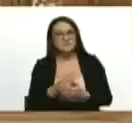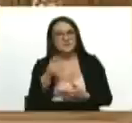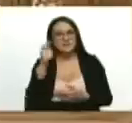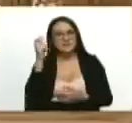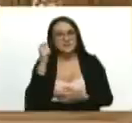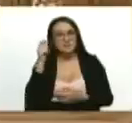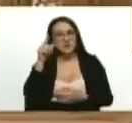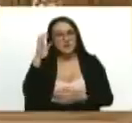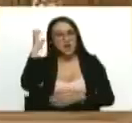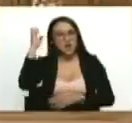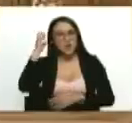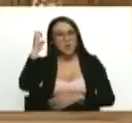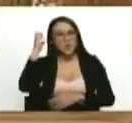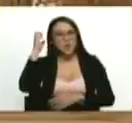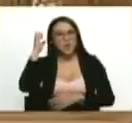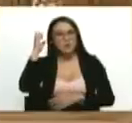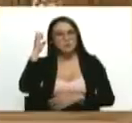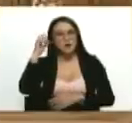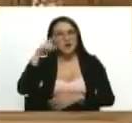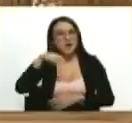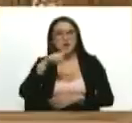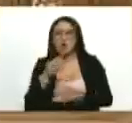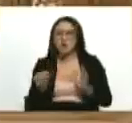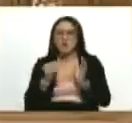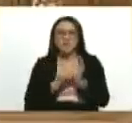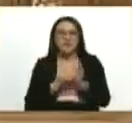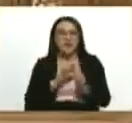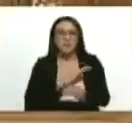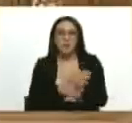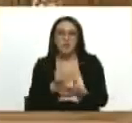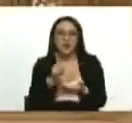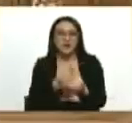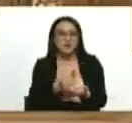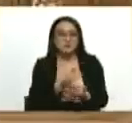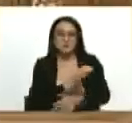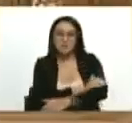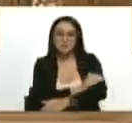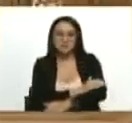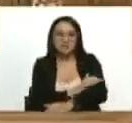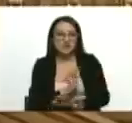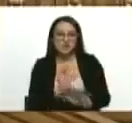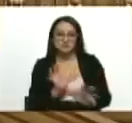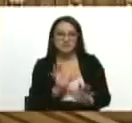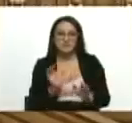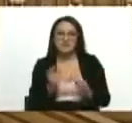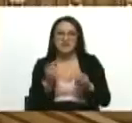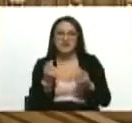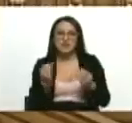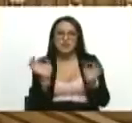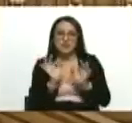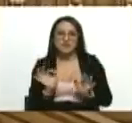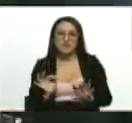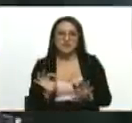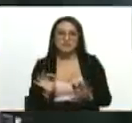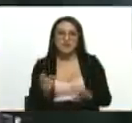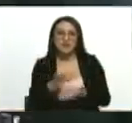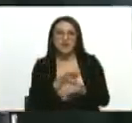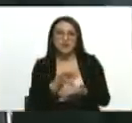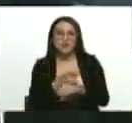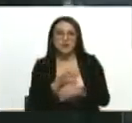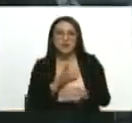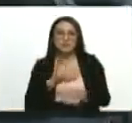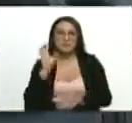eurodiputados, ellos no volverán al poder, ni por las malas ni por las buenas volverán a gobernar este